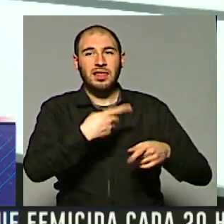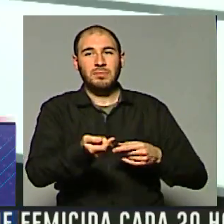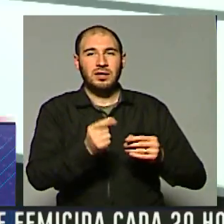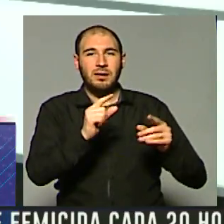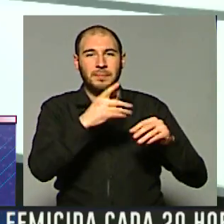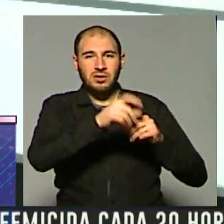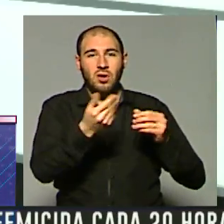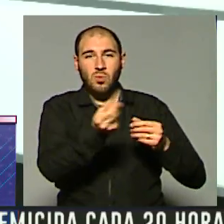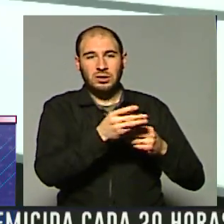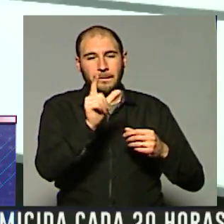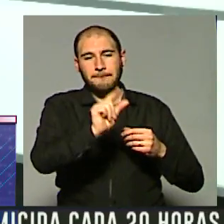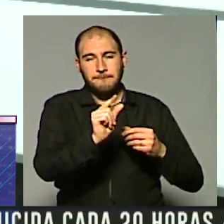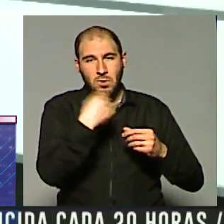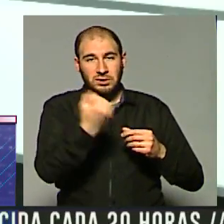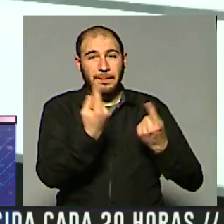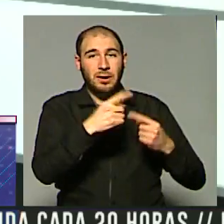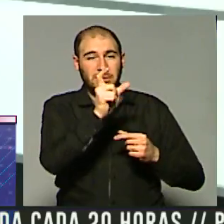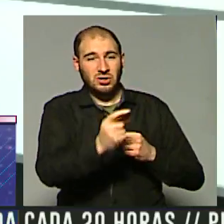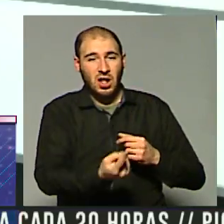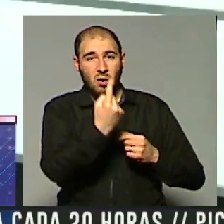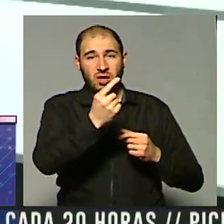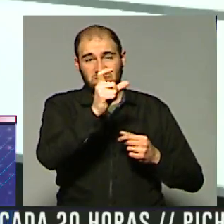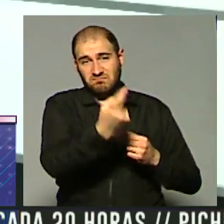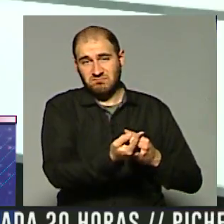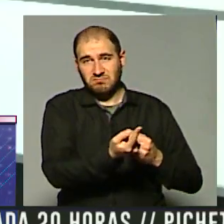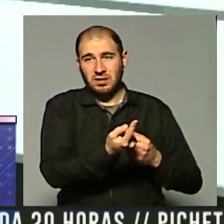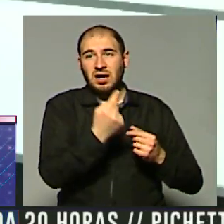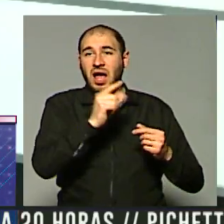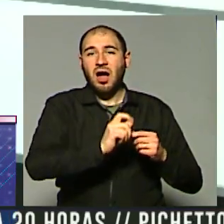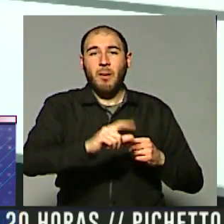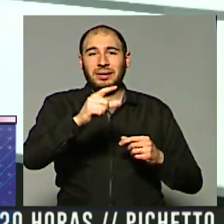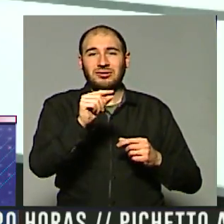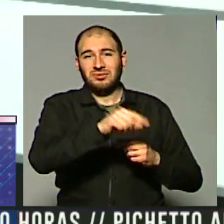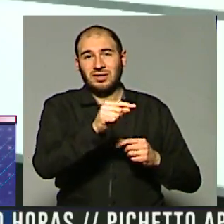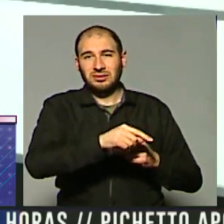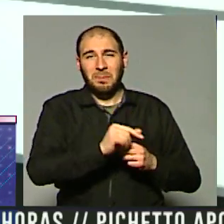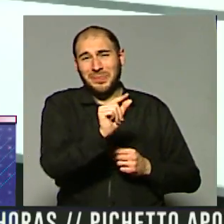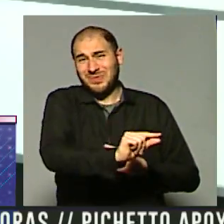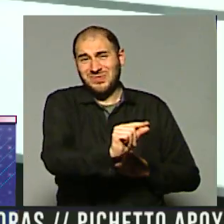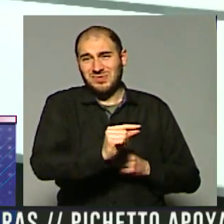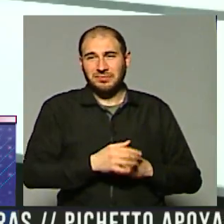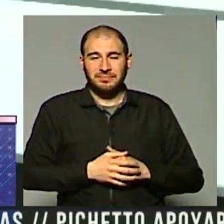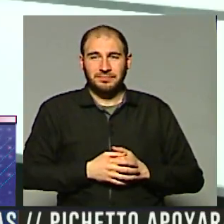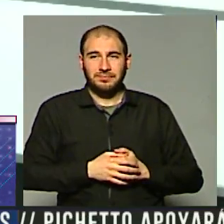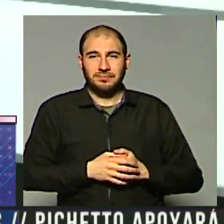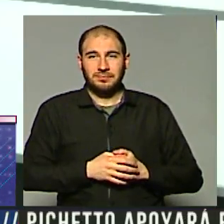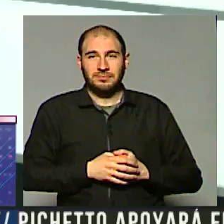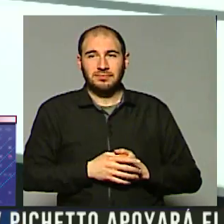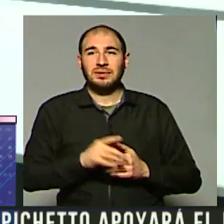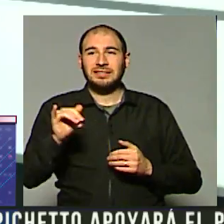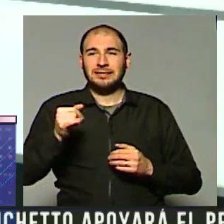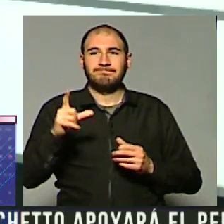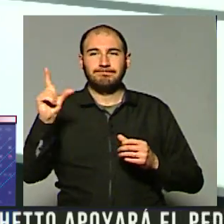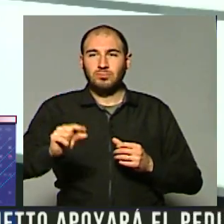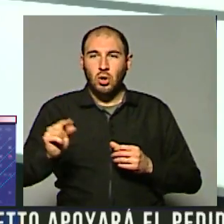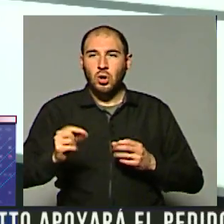al número de personas, sí es un número importante, pero para una persona, para un individuo, el aumento es muy pequeño, ¿no? Es